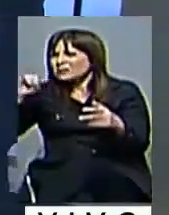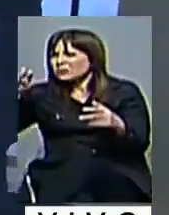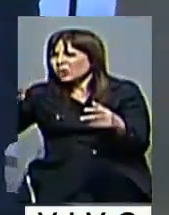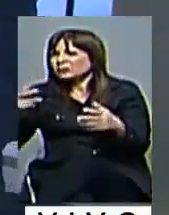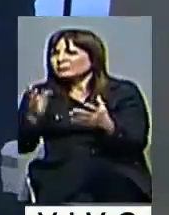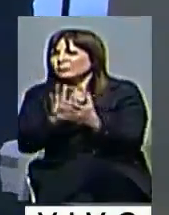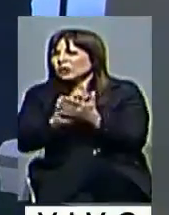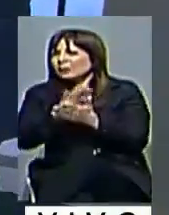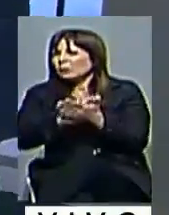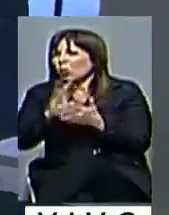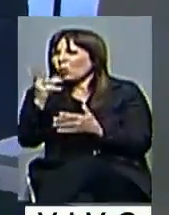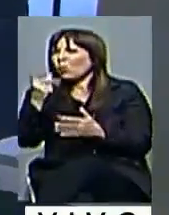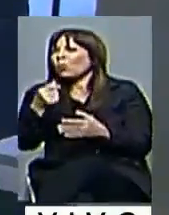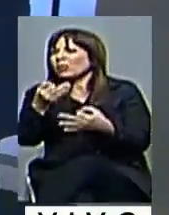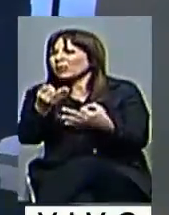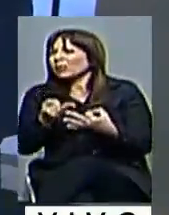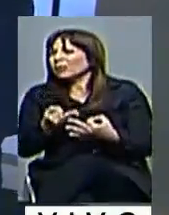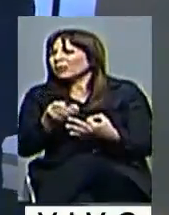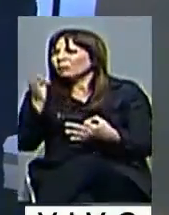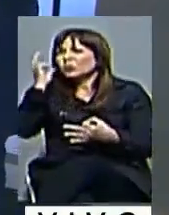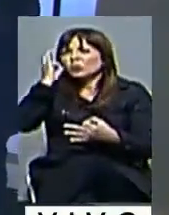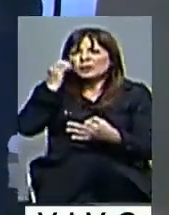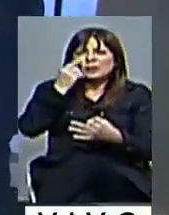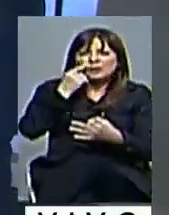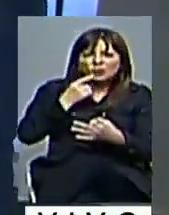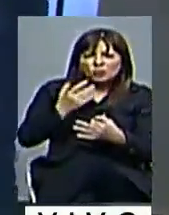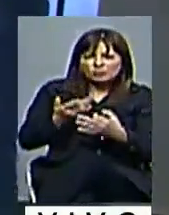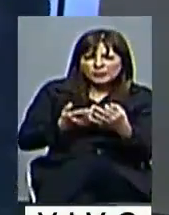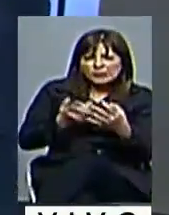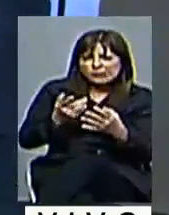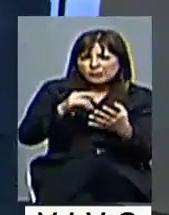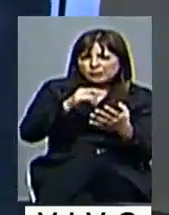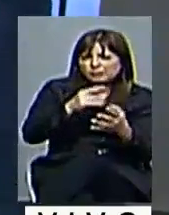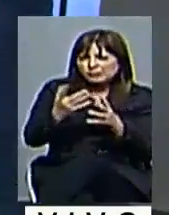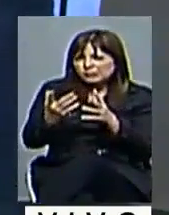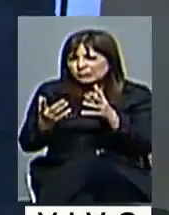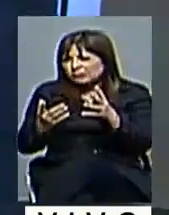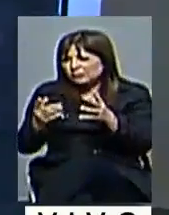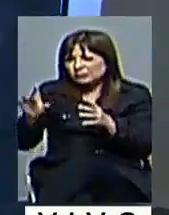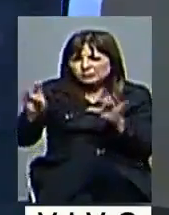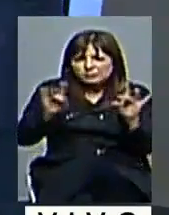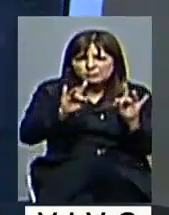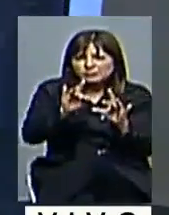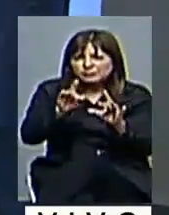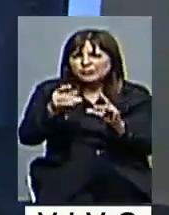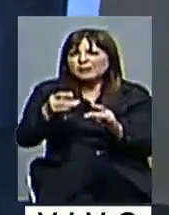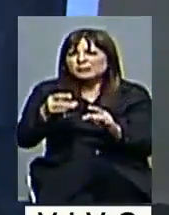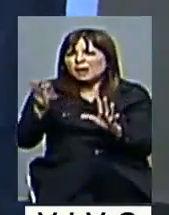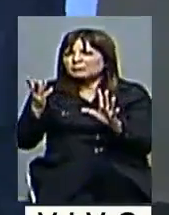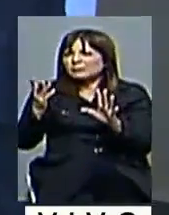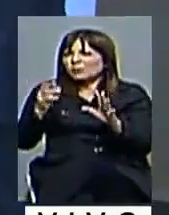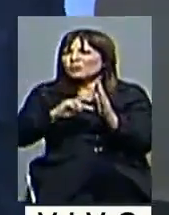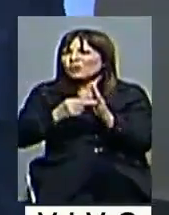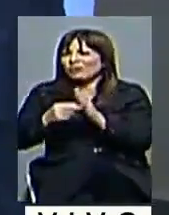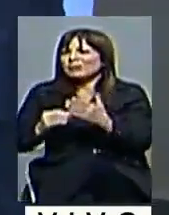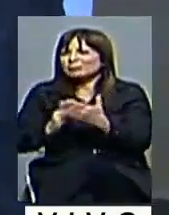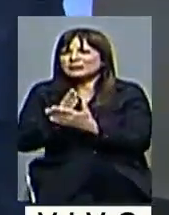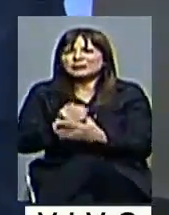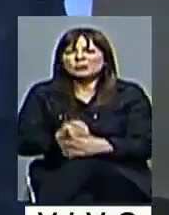Exactamente, todos esos factores van contribuyendo a que haya un ruido ya al principio. Pero bueno. Que a Piñera también le pasó. Por eso